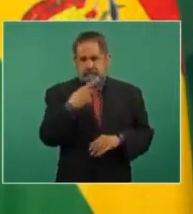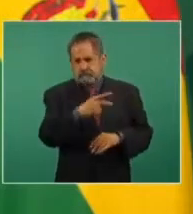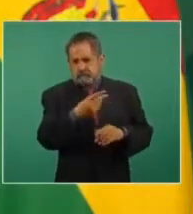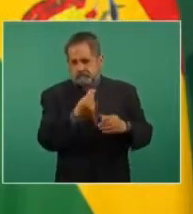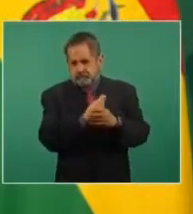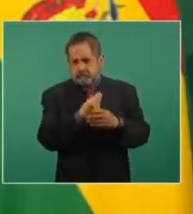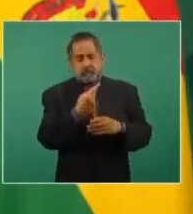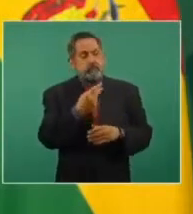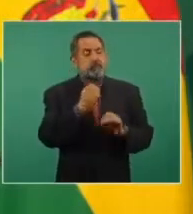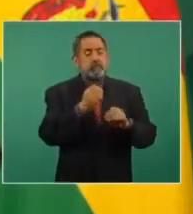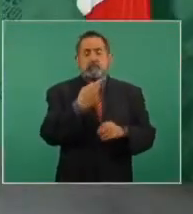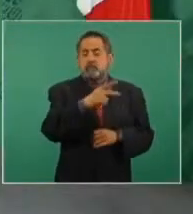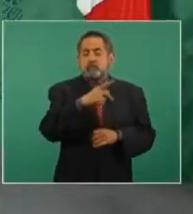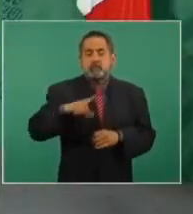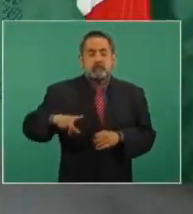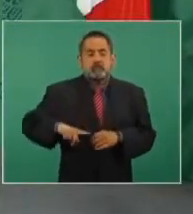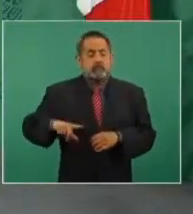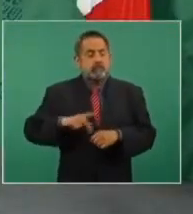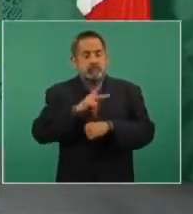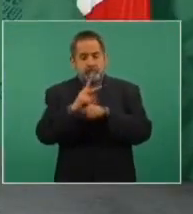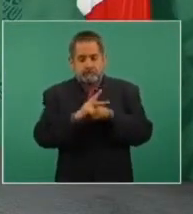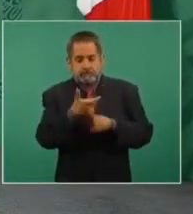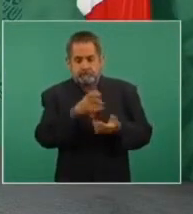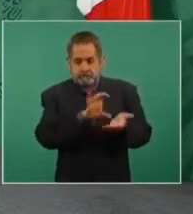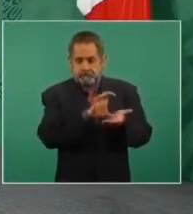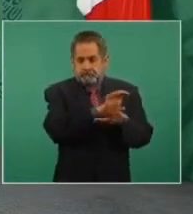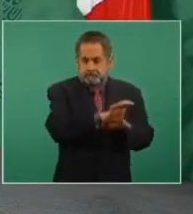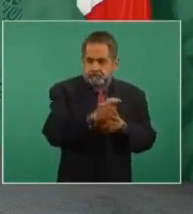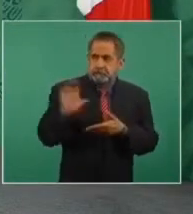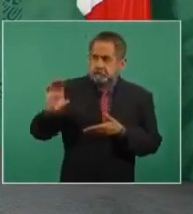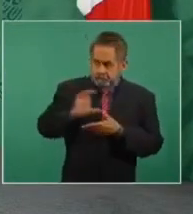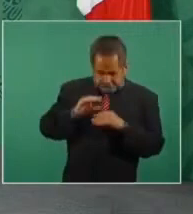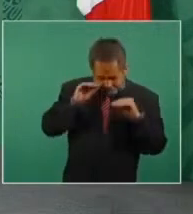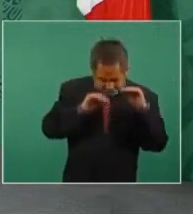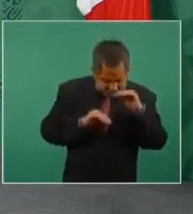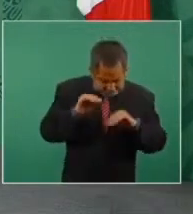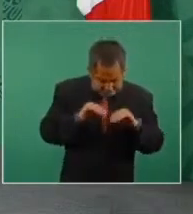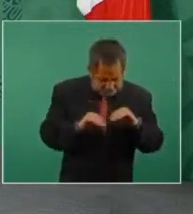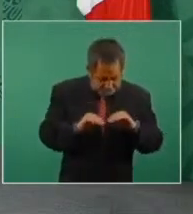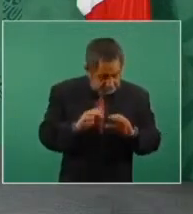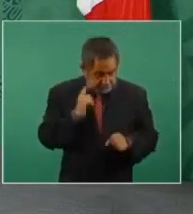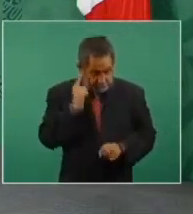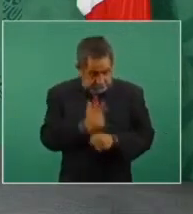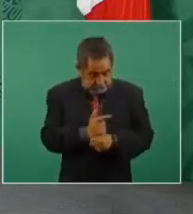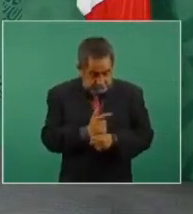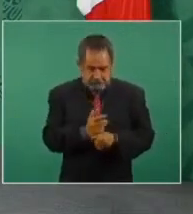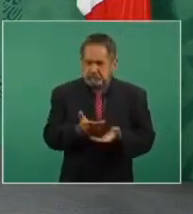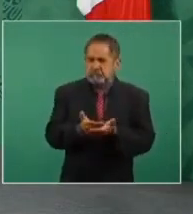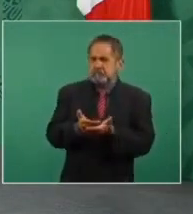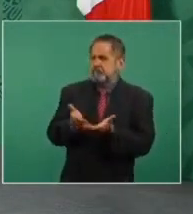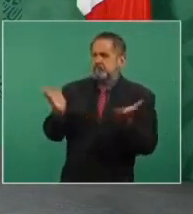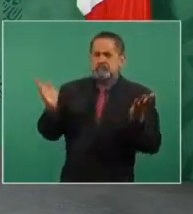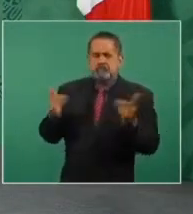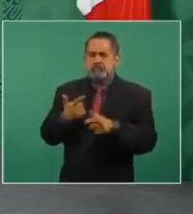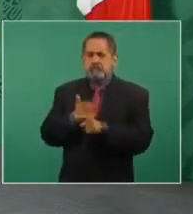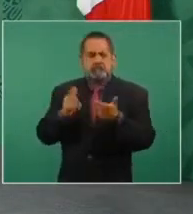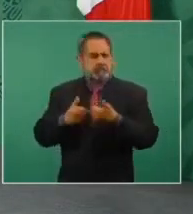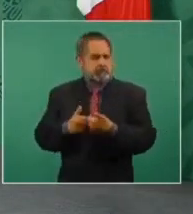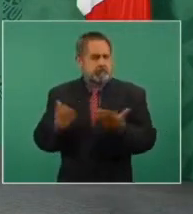públicos de sus países, la tecnología para las vacunas, pues la liberaran y la pusieran a disposición de todo el mundo.